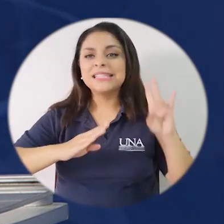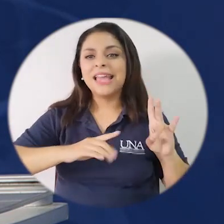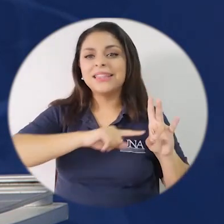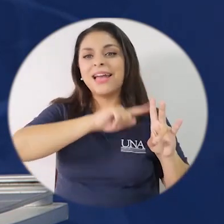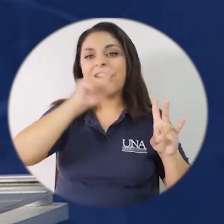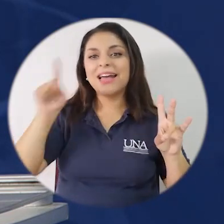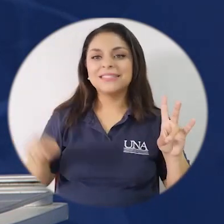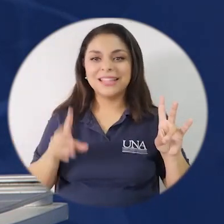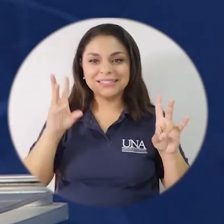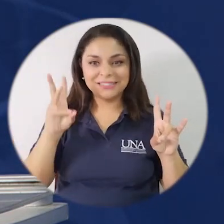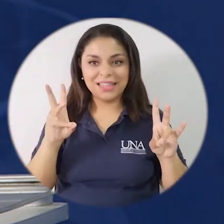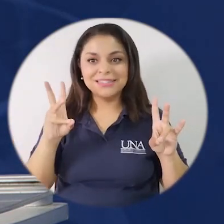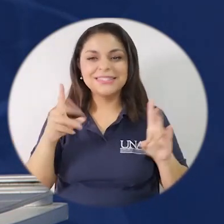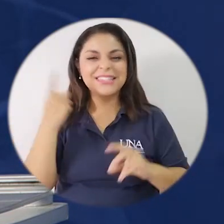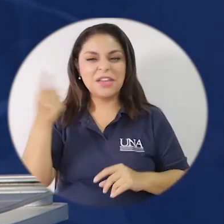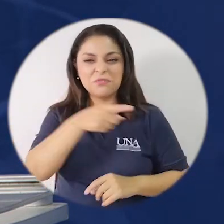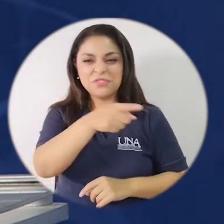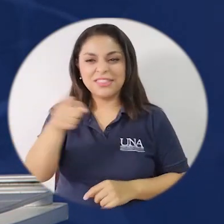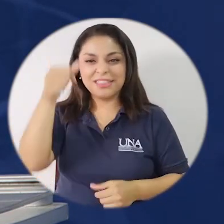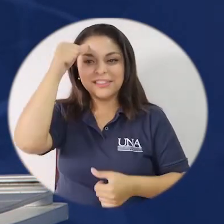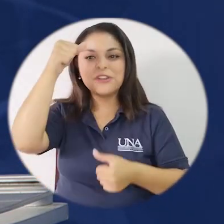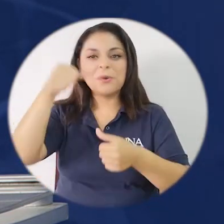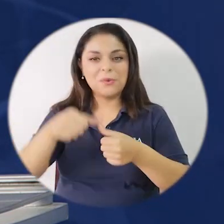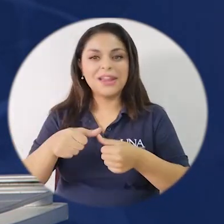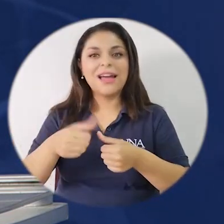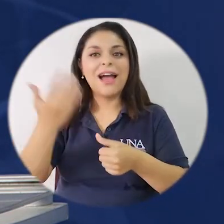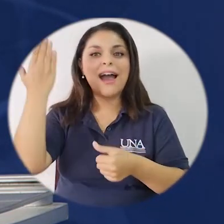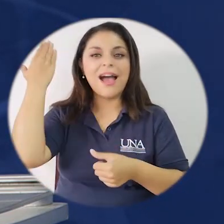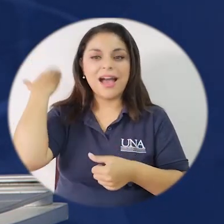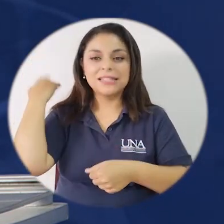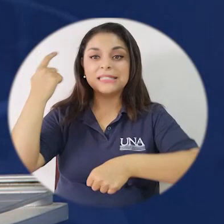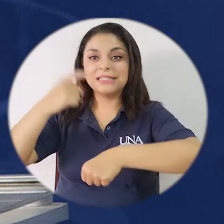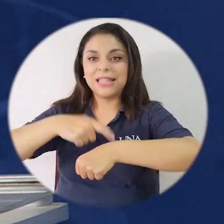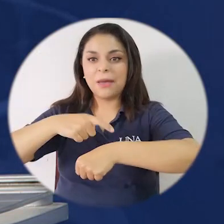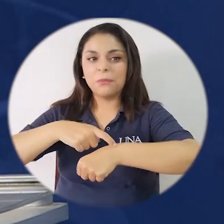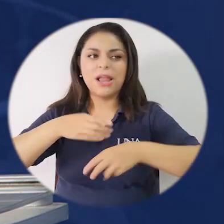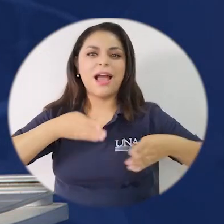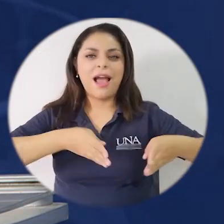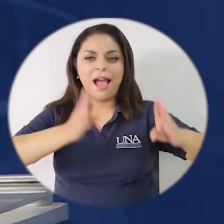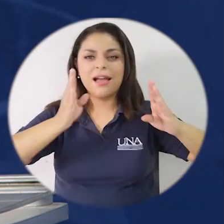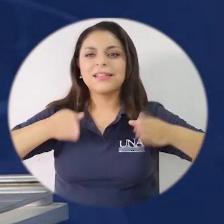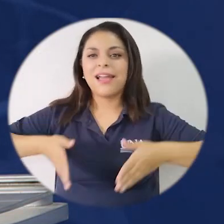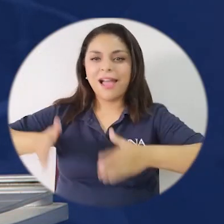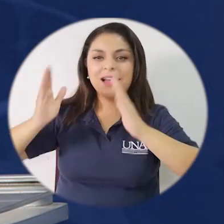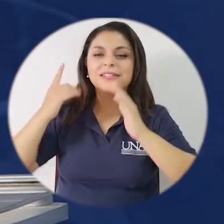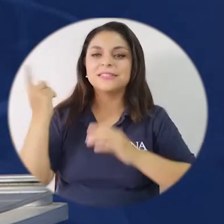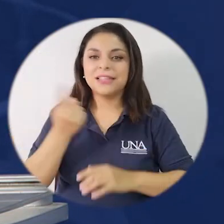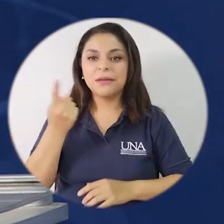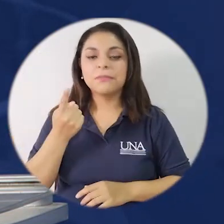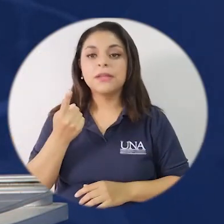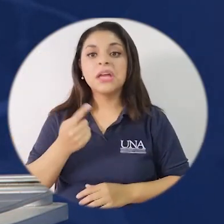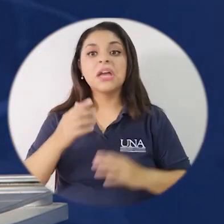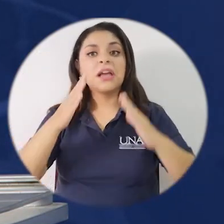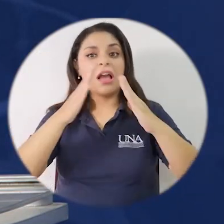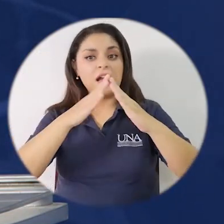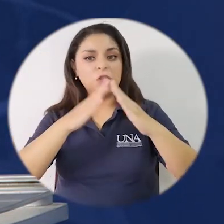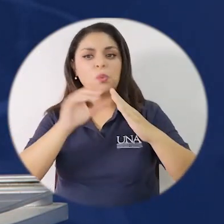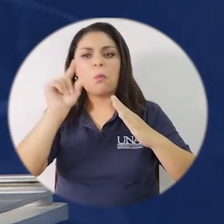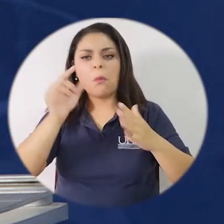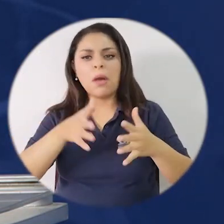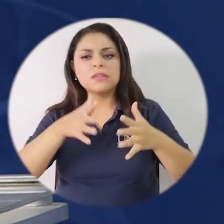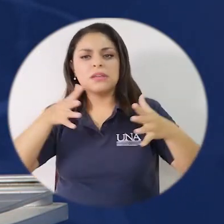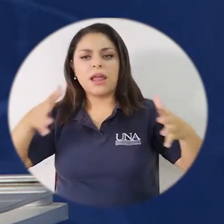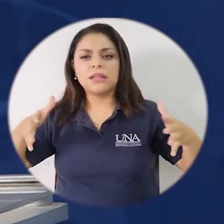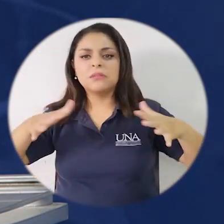televidentes probablemente recuerdan esas épocas, Sí. ¿verdad? En casas que probablemente eran más grandes, o tenían terrenos un poco